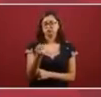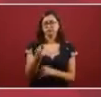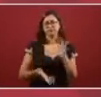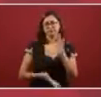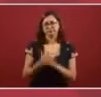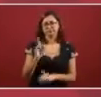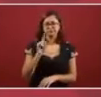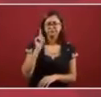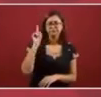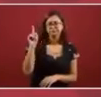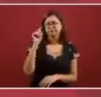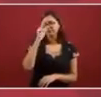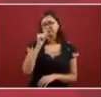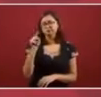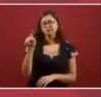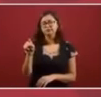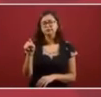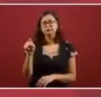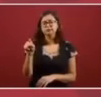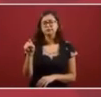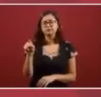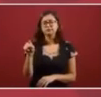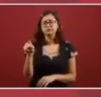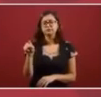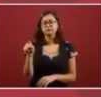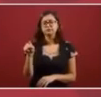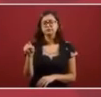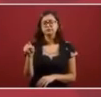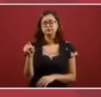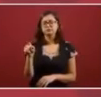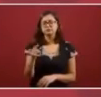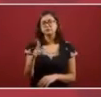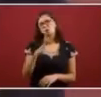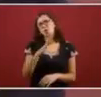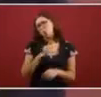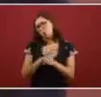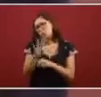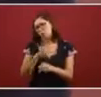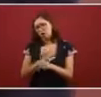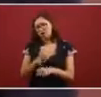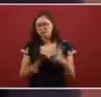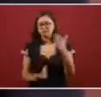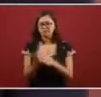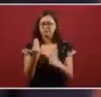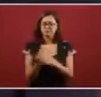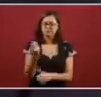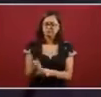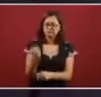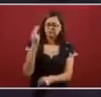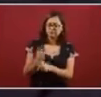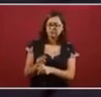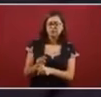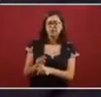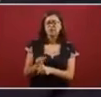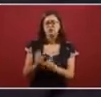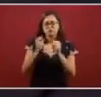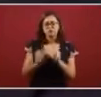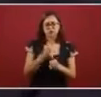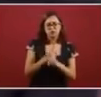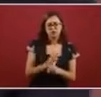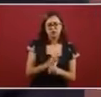programa es la reunión temprano de seguridad de 6 a